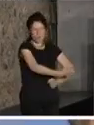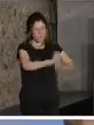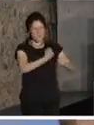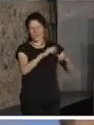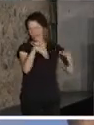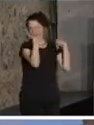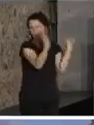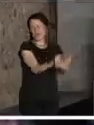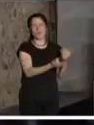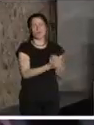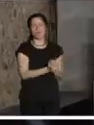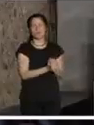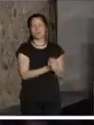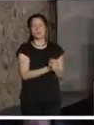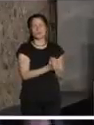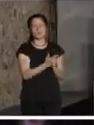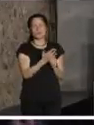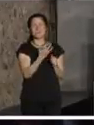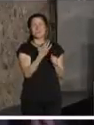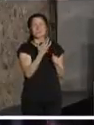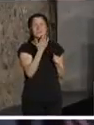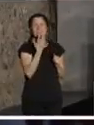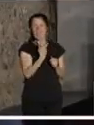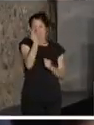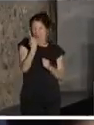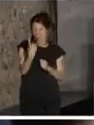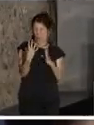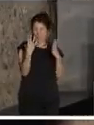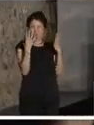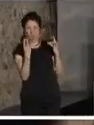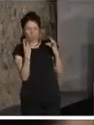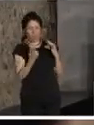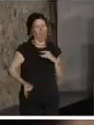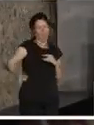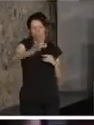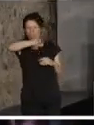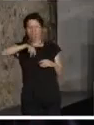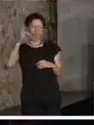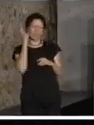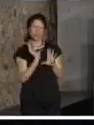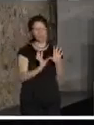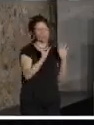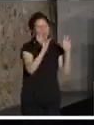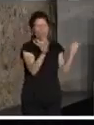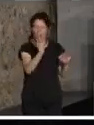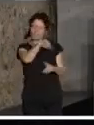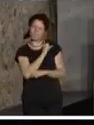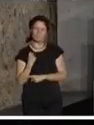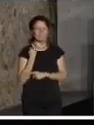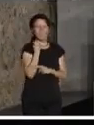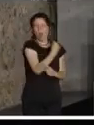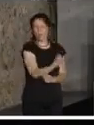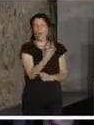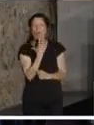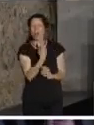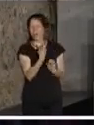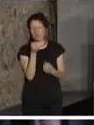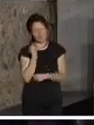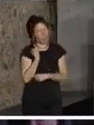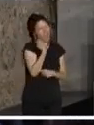que si nos tocan a una nos tocan a todas y aquí estamos todas para poner el cuerpo contigo donde haga